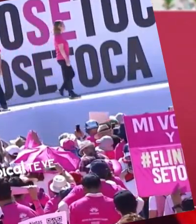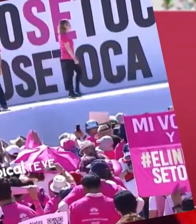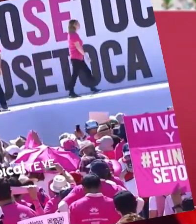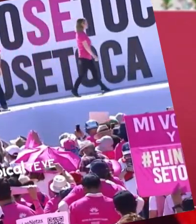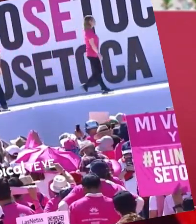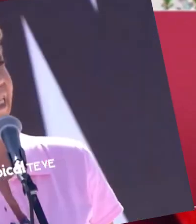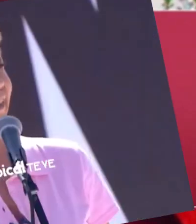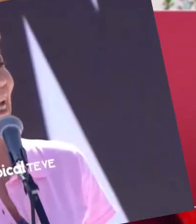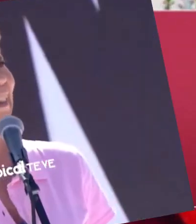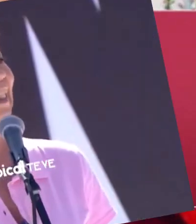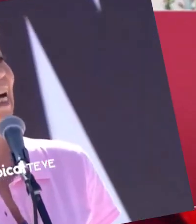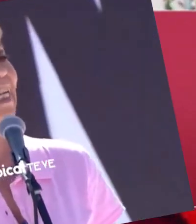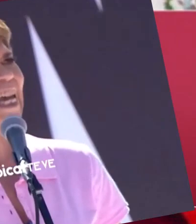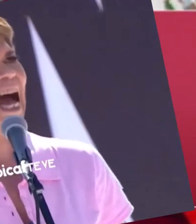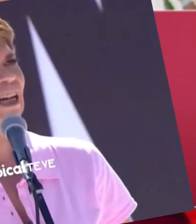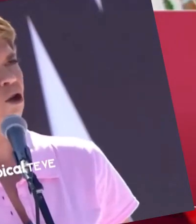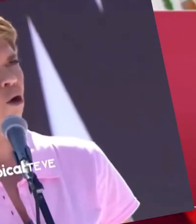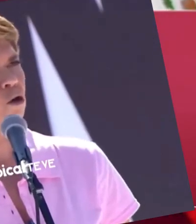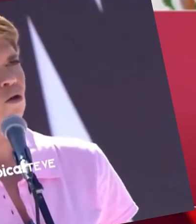de dirigentes